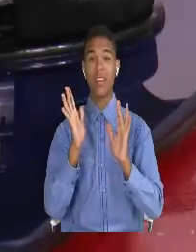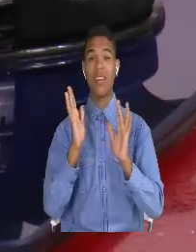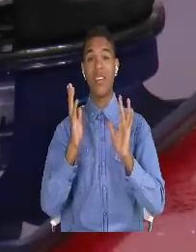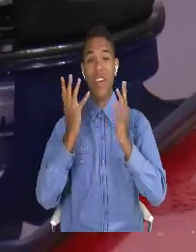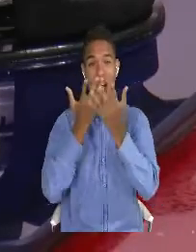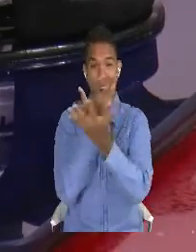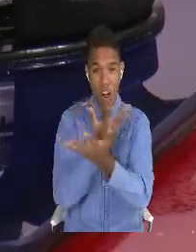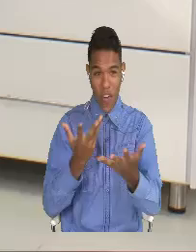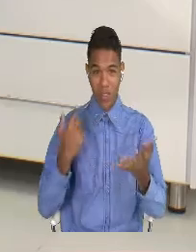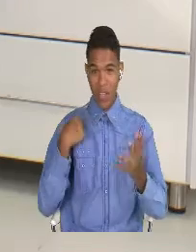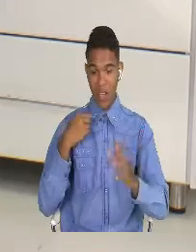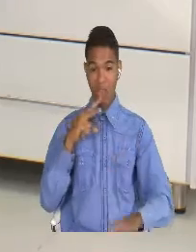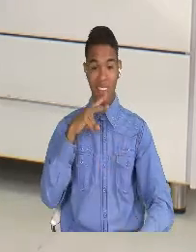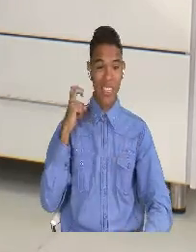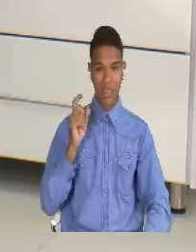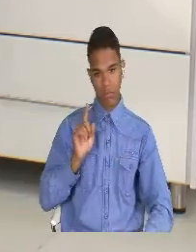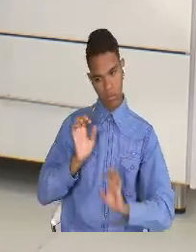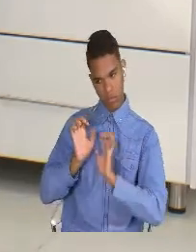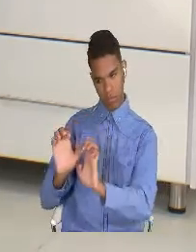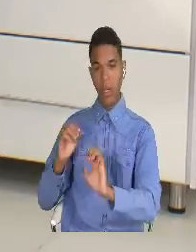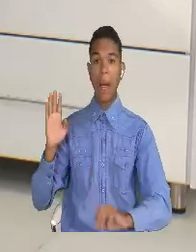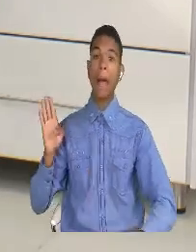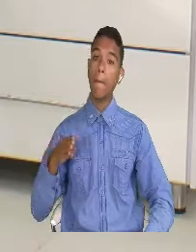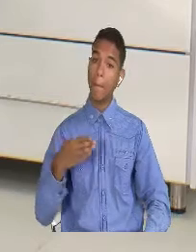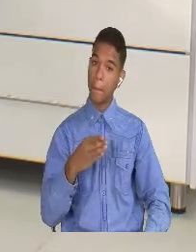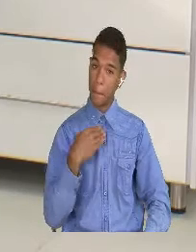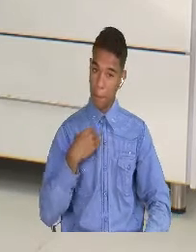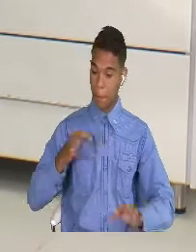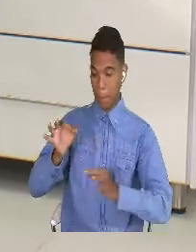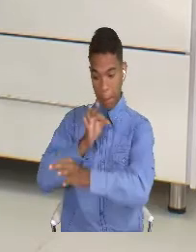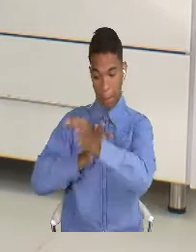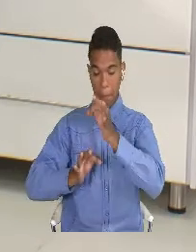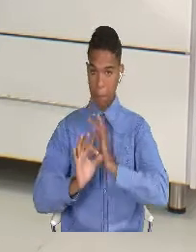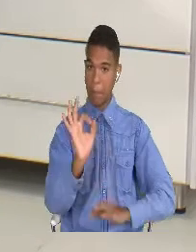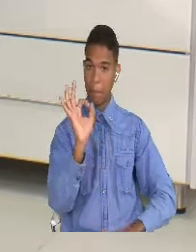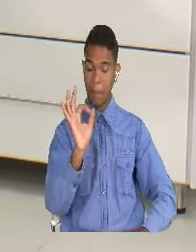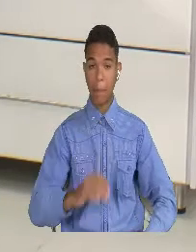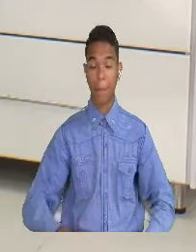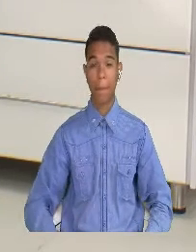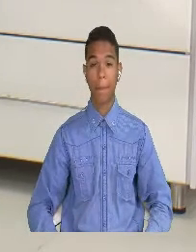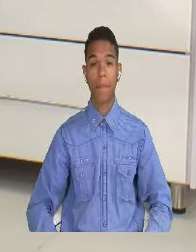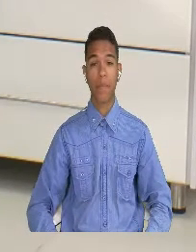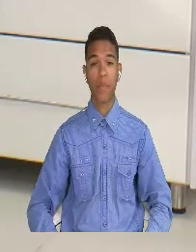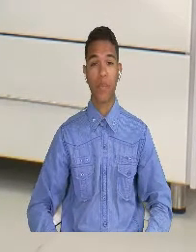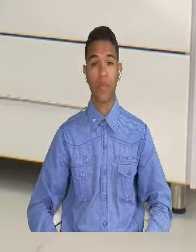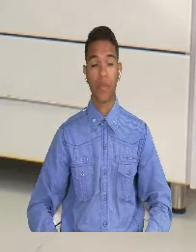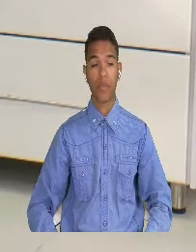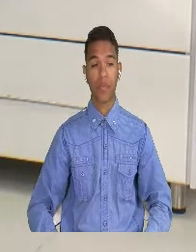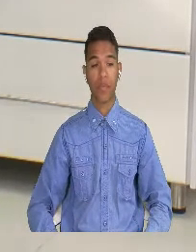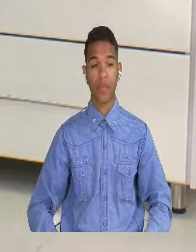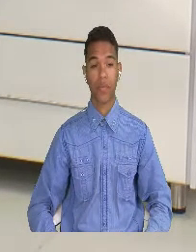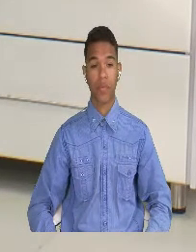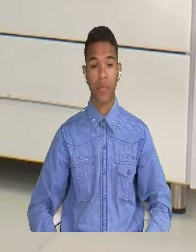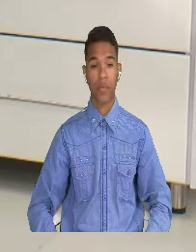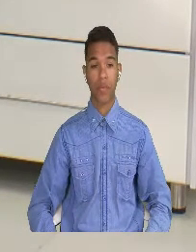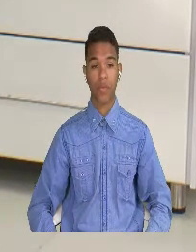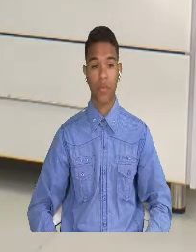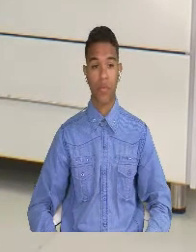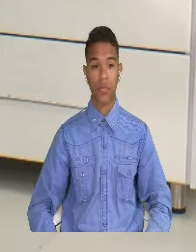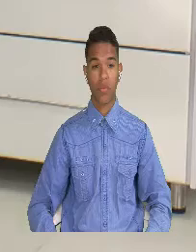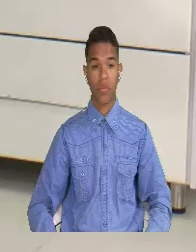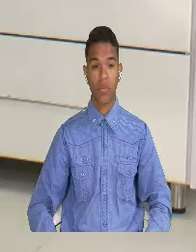en práctica ustedes allá en casa. No duden en poner esta receta en práctica. Vamos a colocar lo que es nuestro salmón. Lo